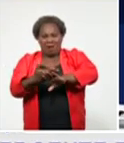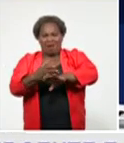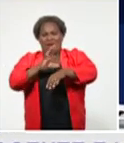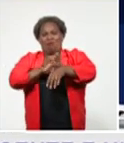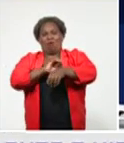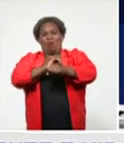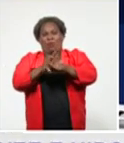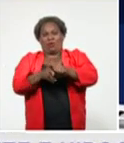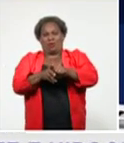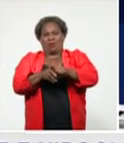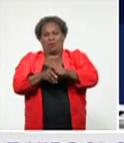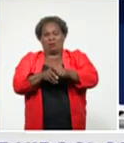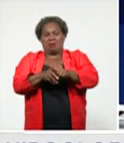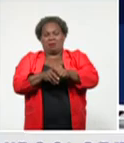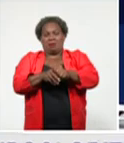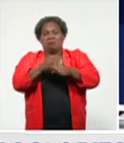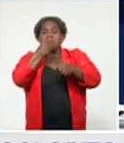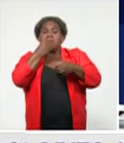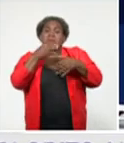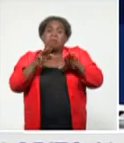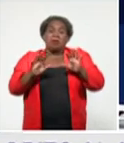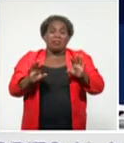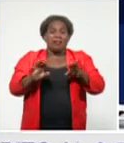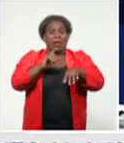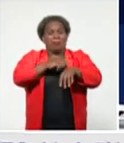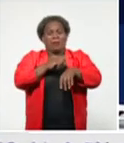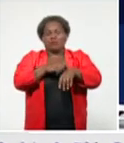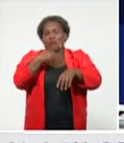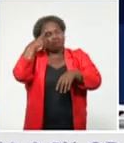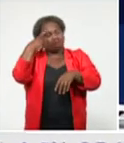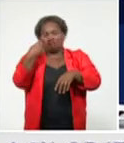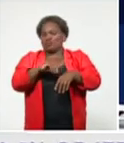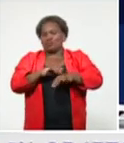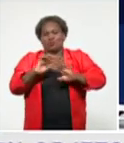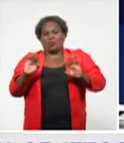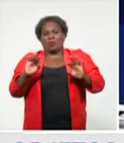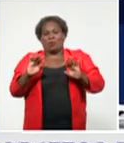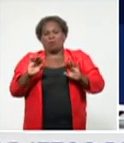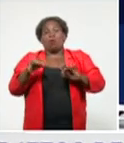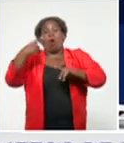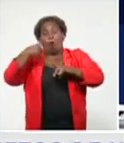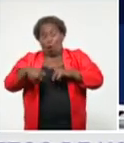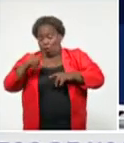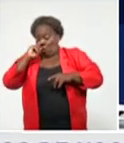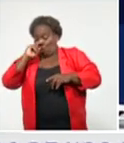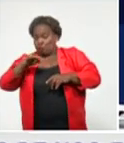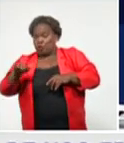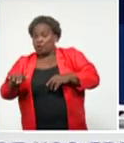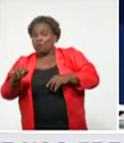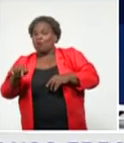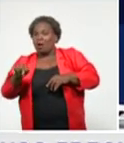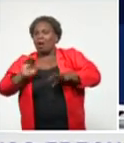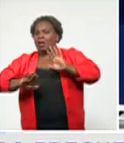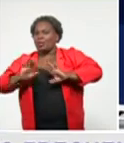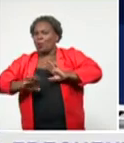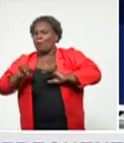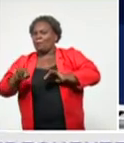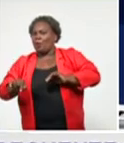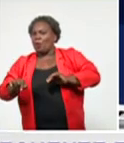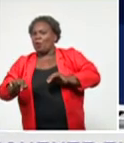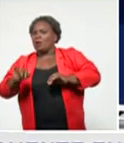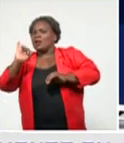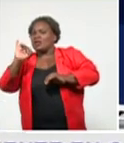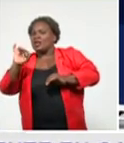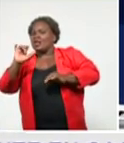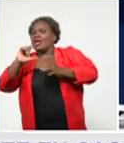tal vez en el momento no se pudo determinar. Pero en el otro sí se determinaron los títulos anticuerpos, los IgG, que es la